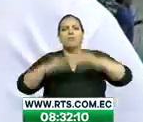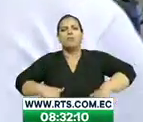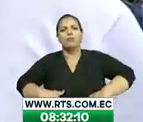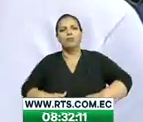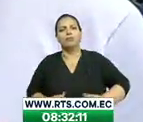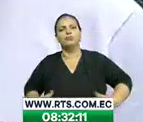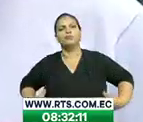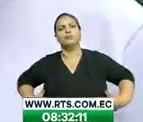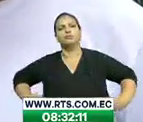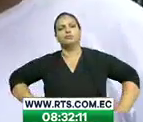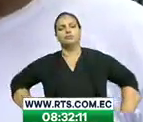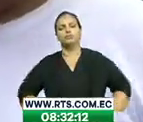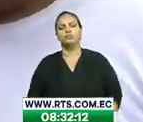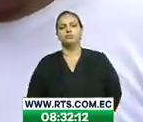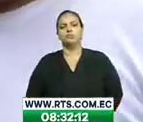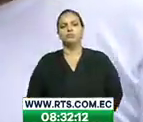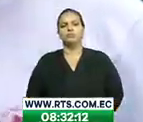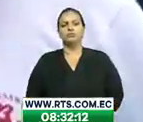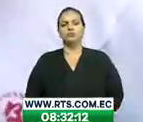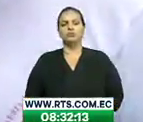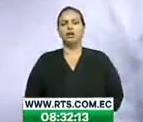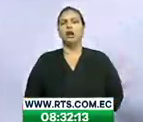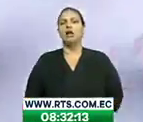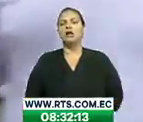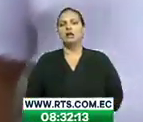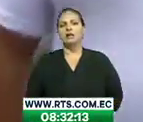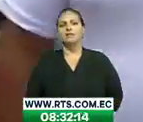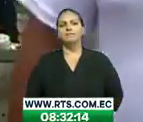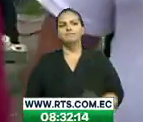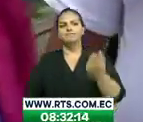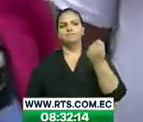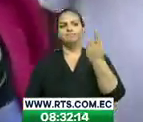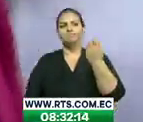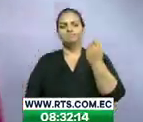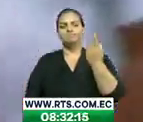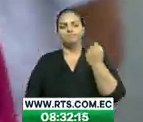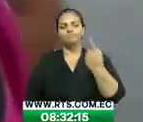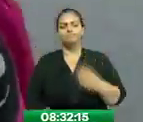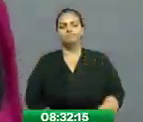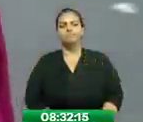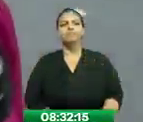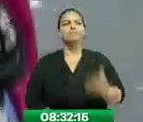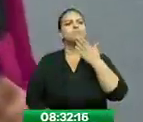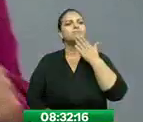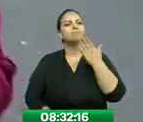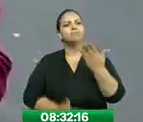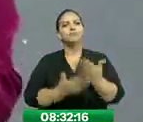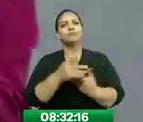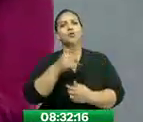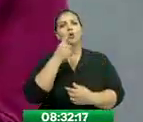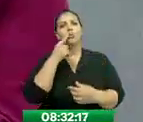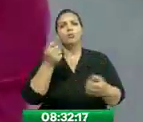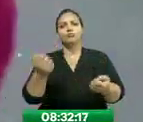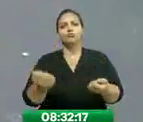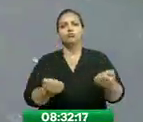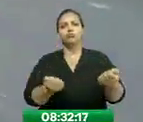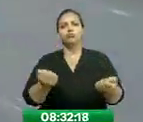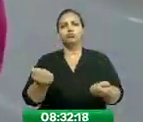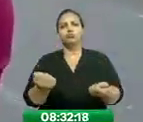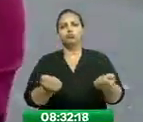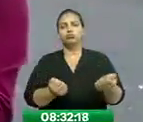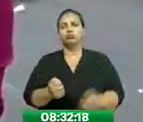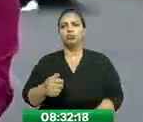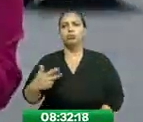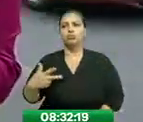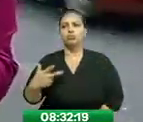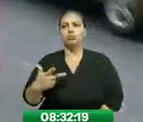Y eso... Perfecto, caballero. Muchas gracias. Ahí está. Conversamos incluso con el conductor del camión siniestrado. Repetimos, algunos